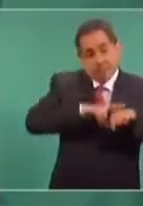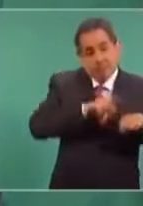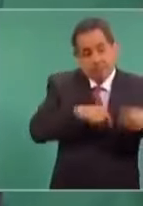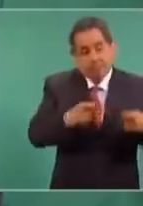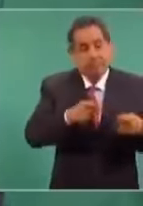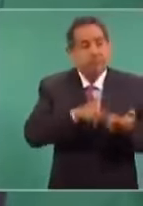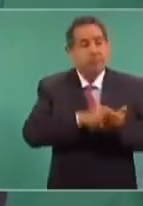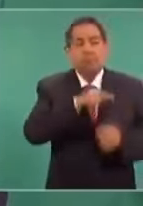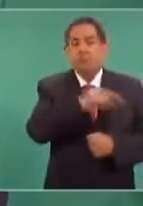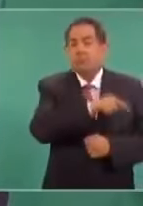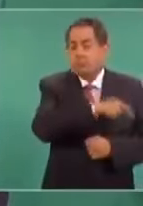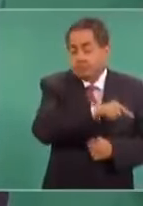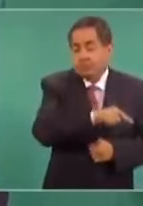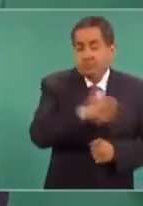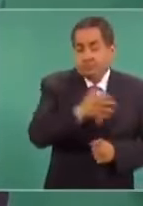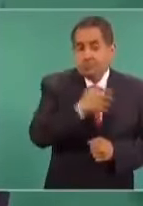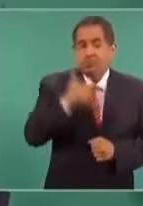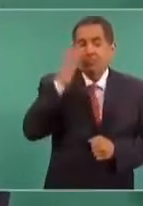de